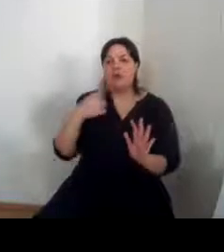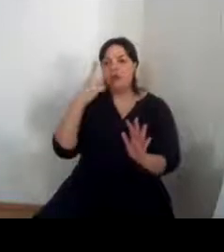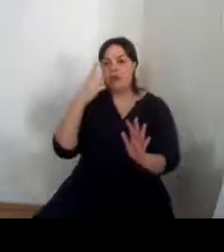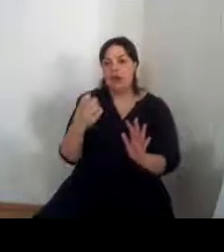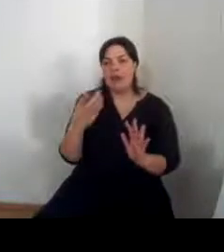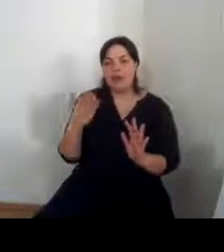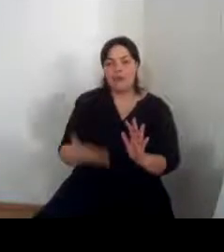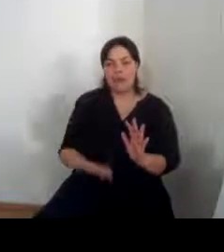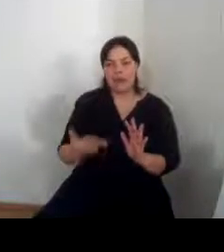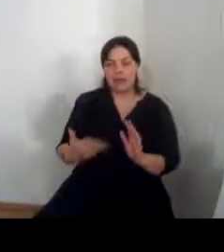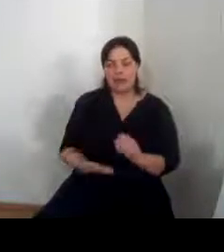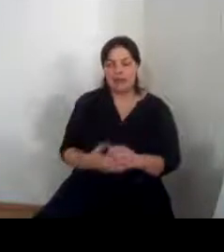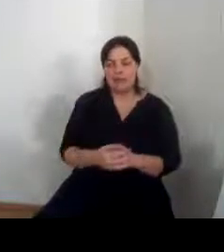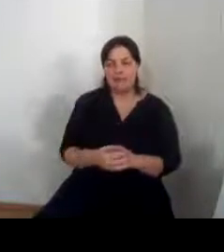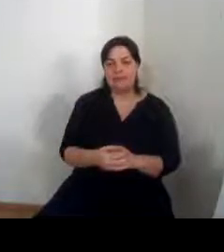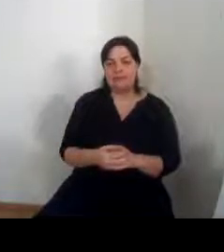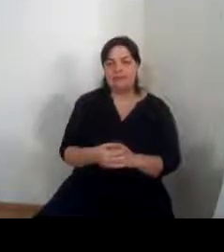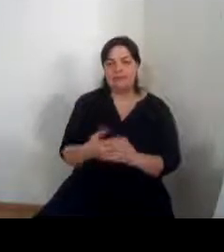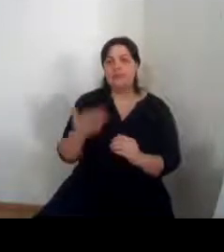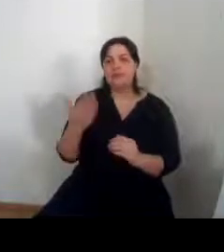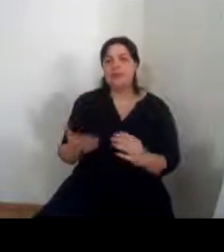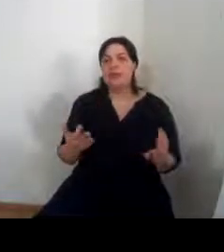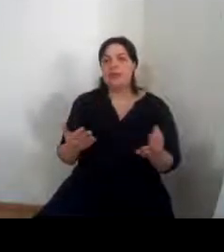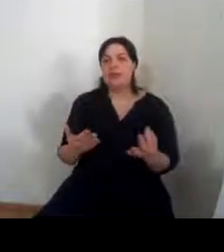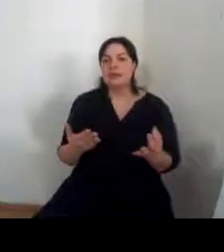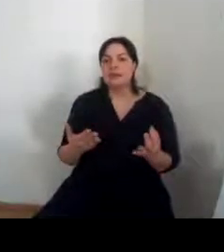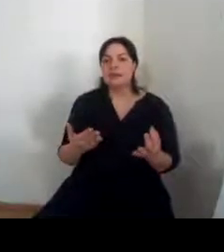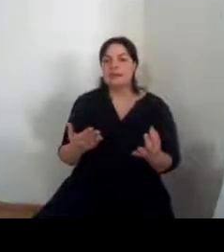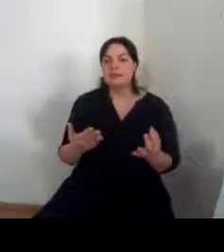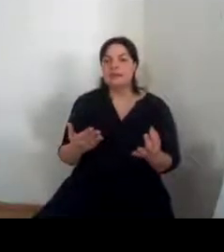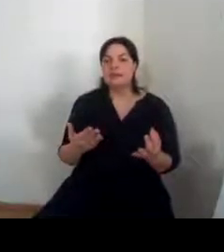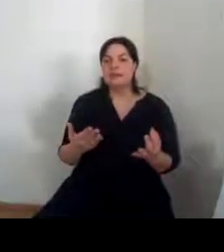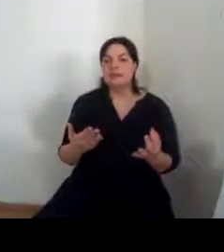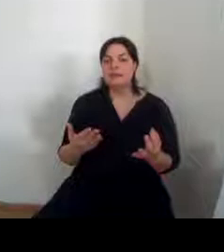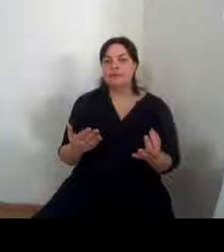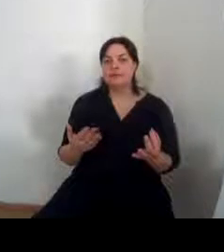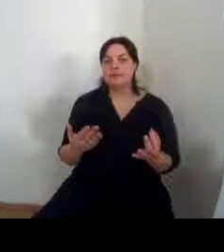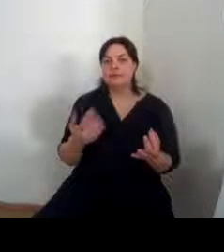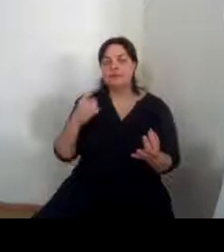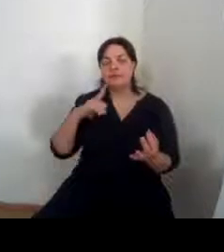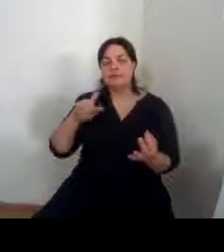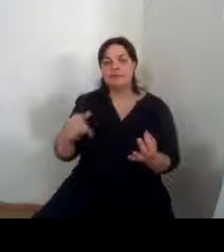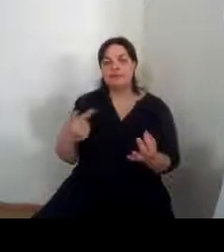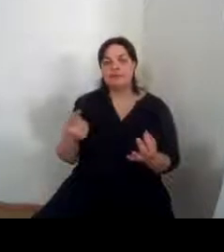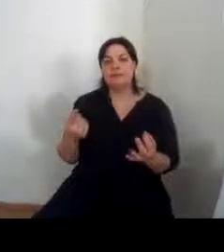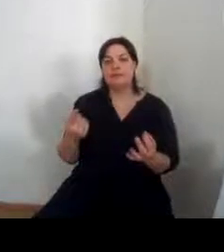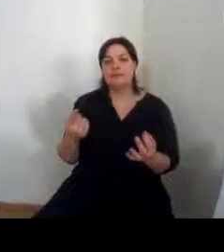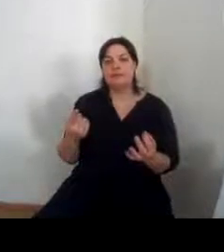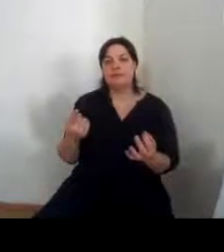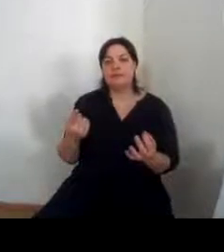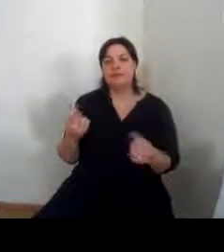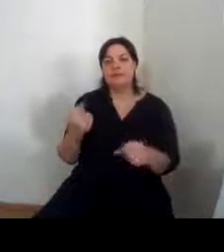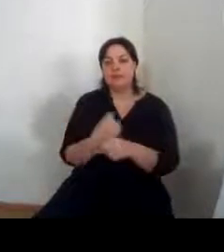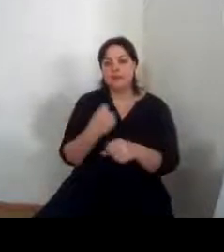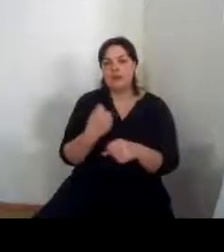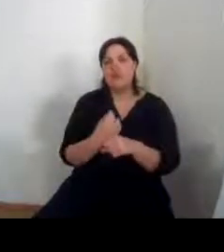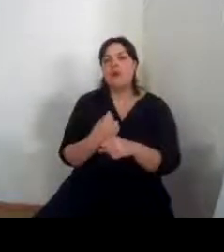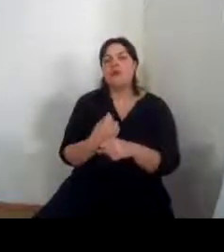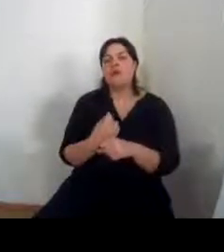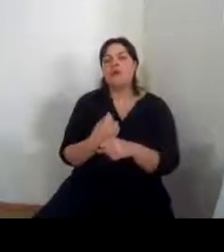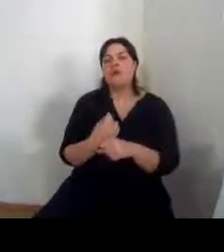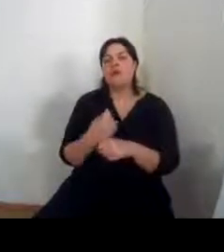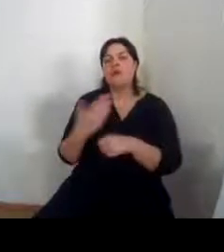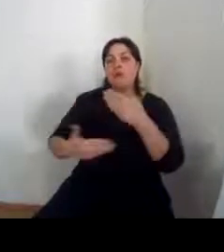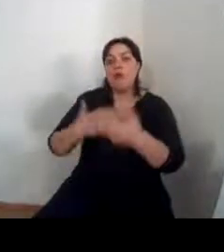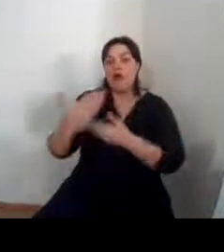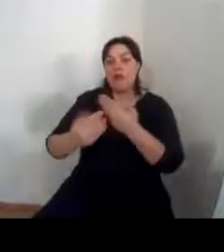importante que podamos desarrollar o que podamos dar a conocer esa labor que se está llevando a